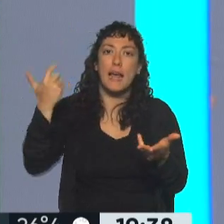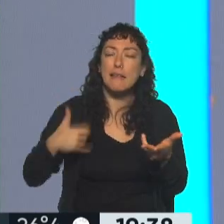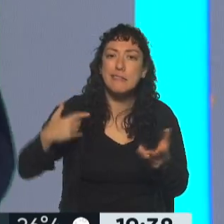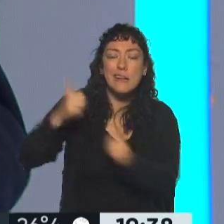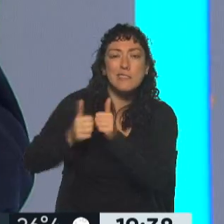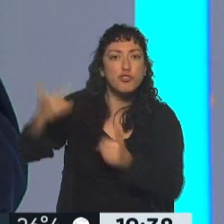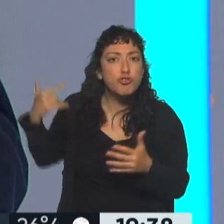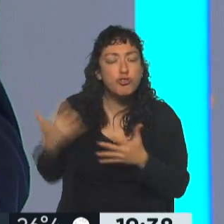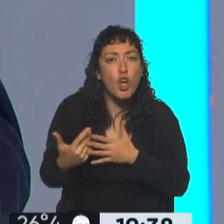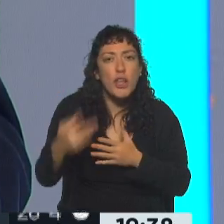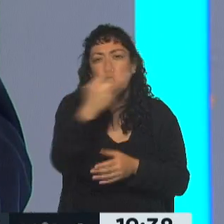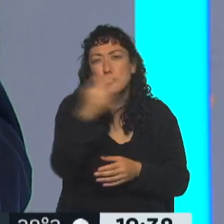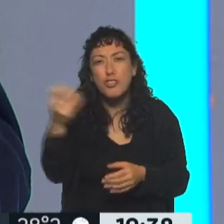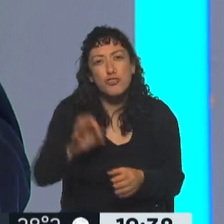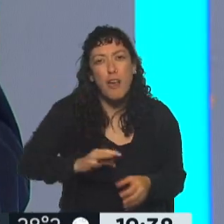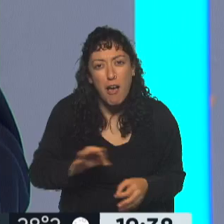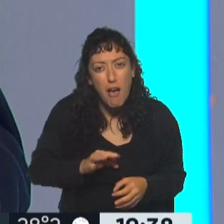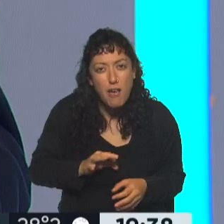los liderazgos? ¿Cómo